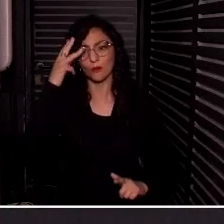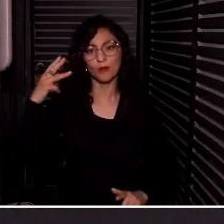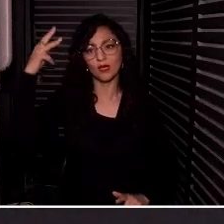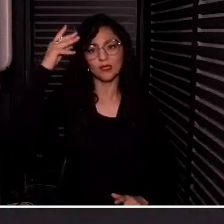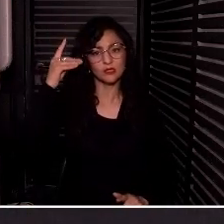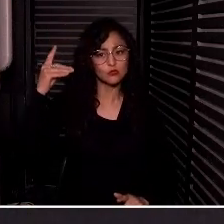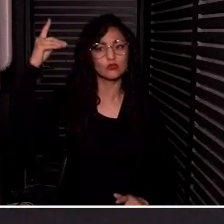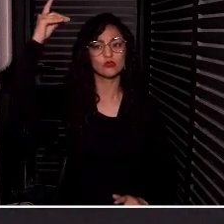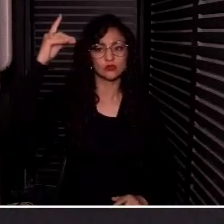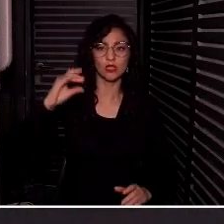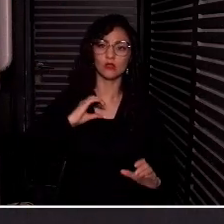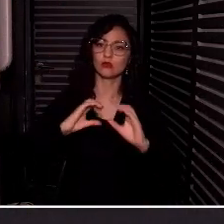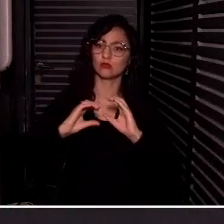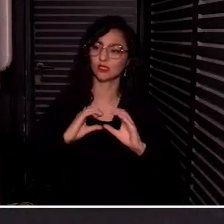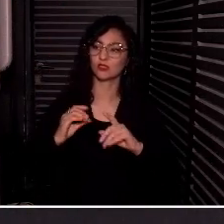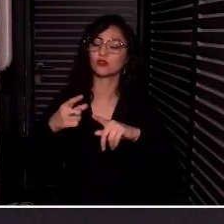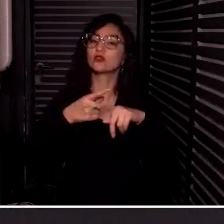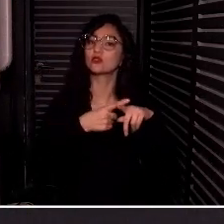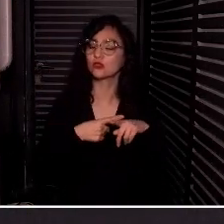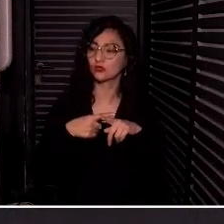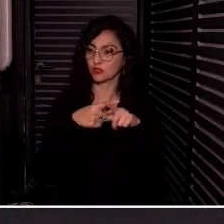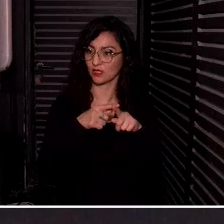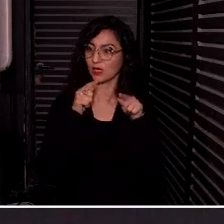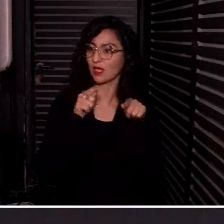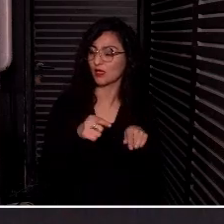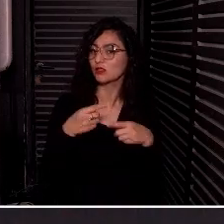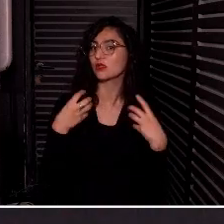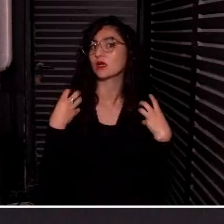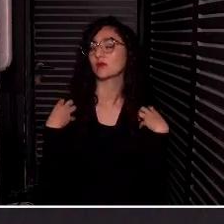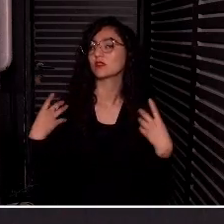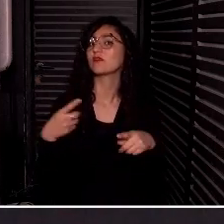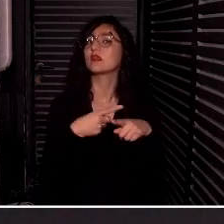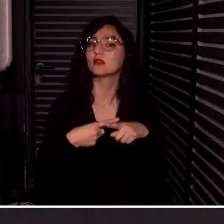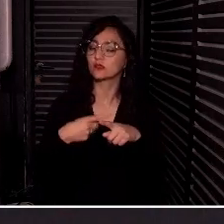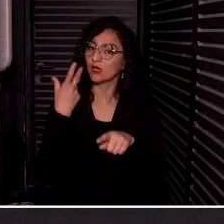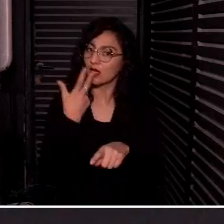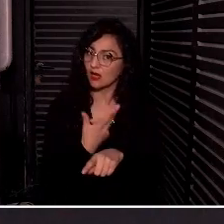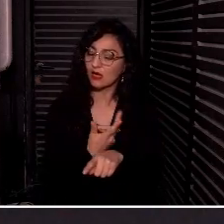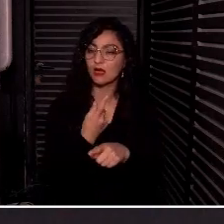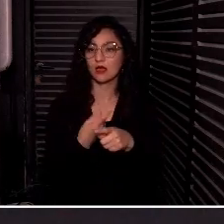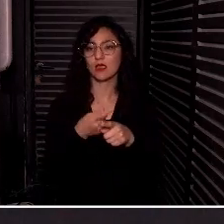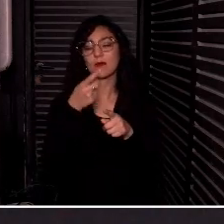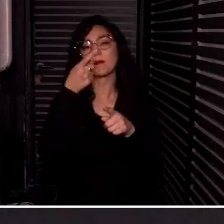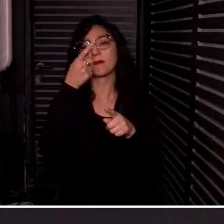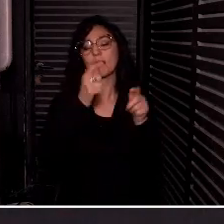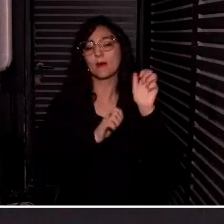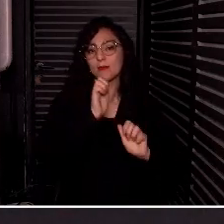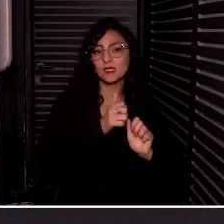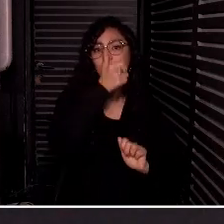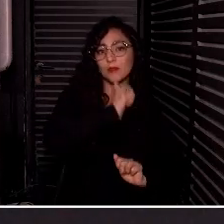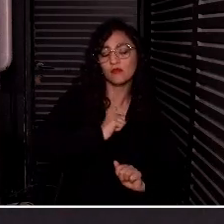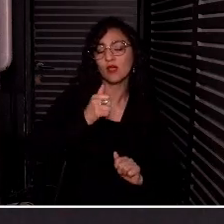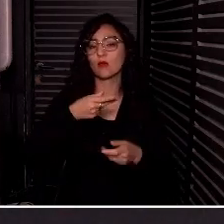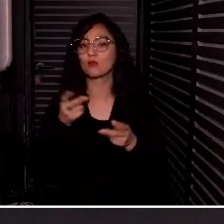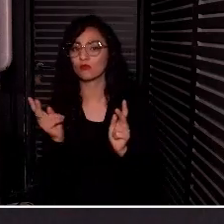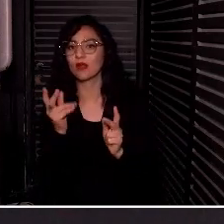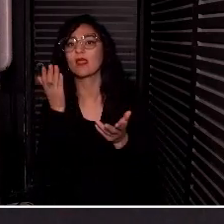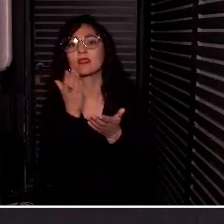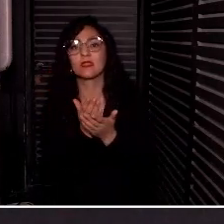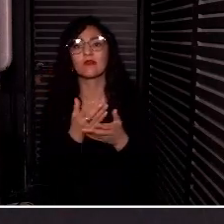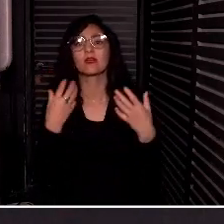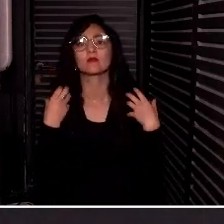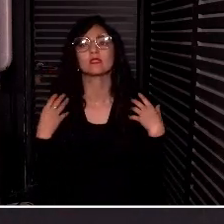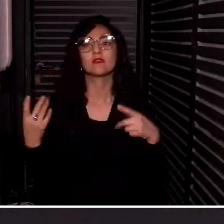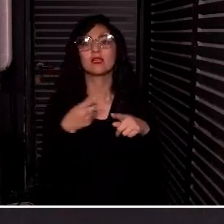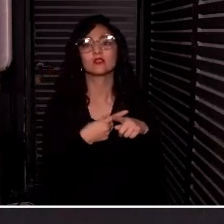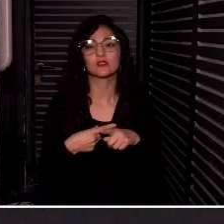doctorados en comunicación social tenemos responsabilidad social y los medios privados o no deberían tener responsabilidad social y